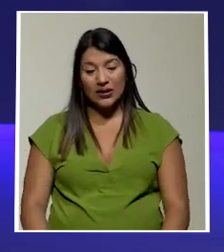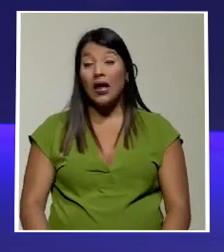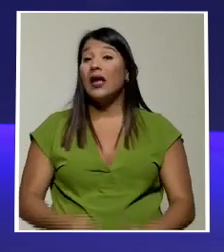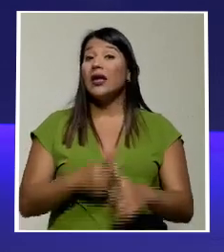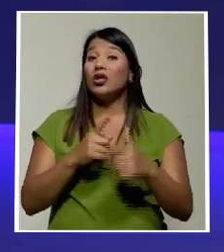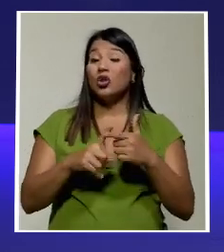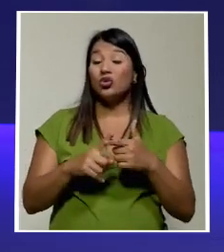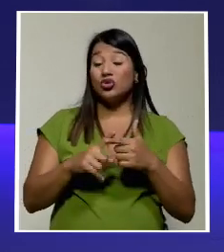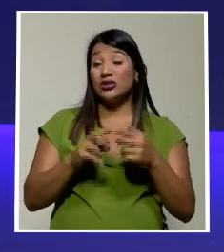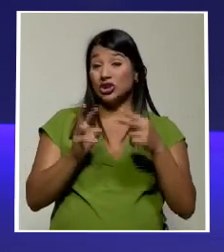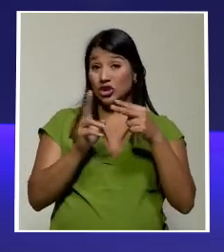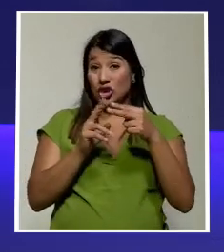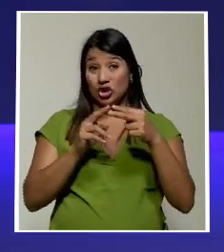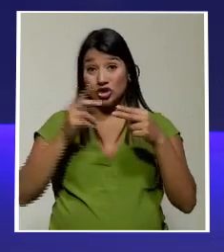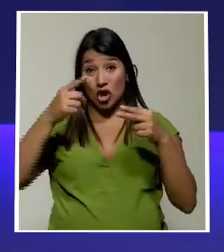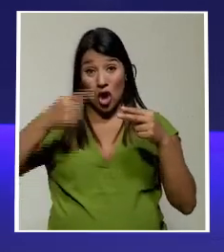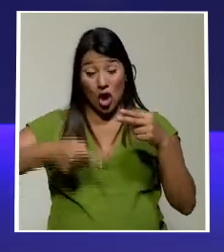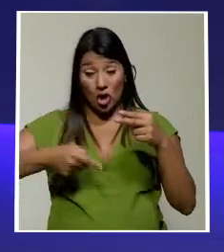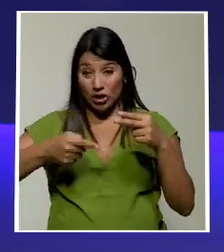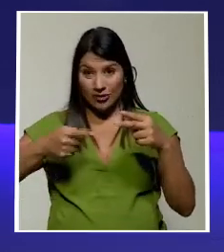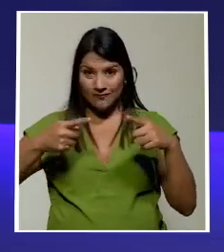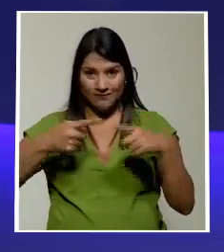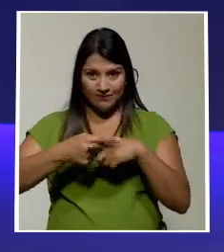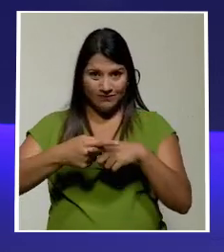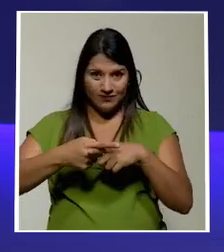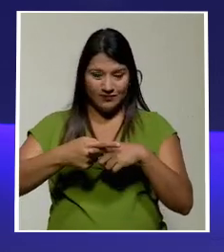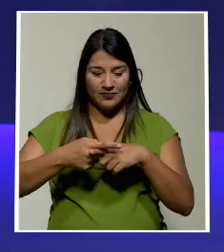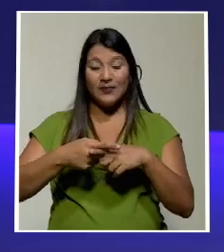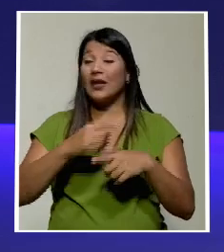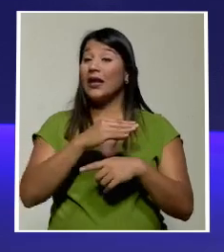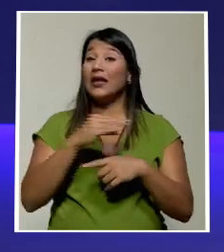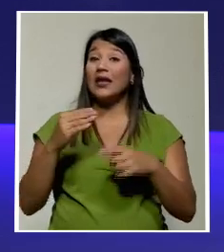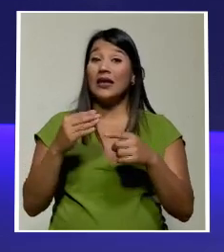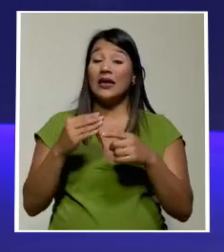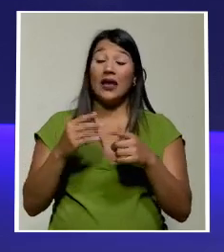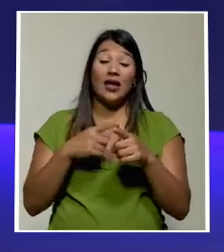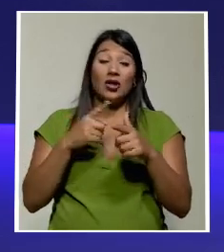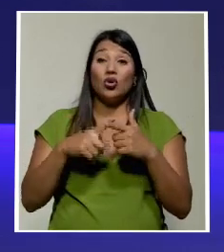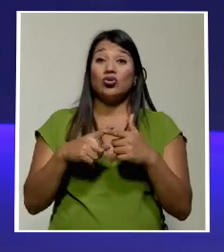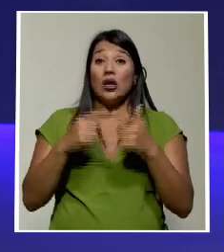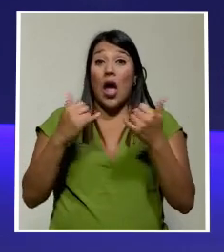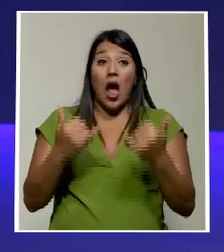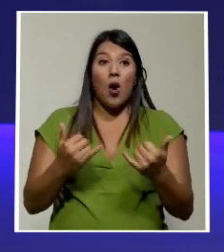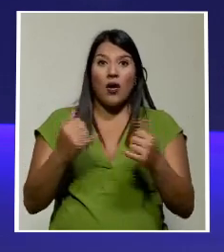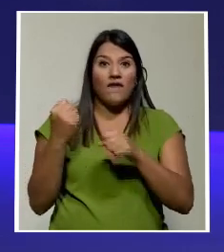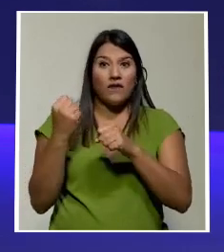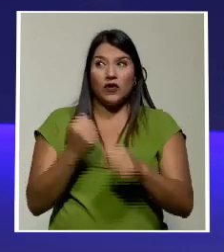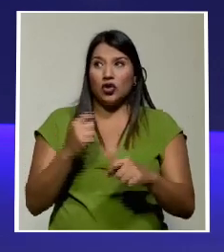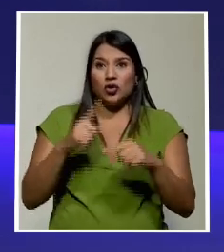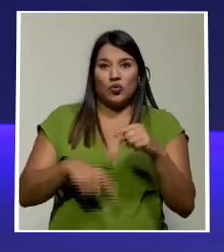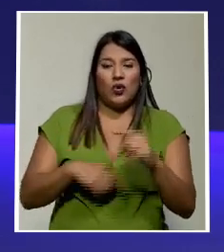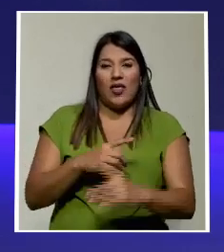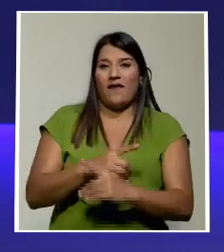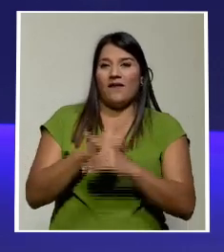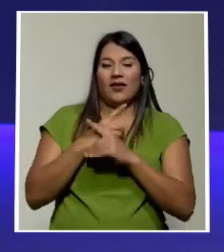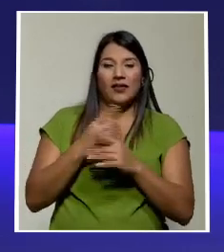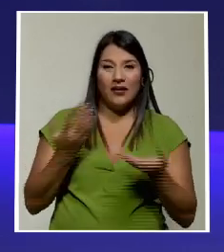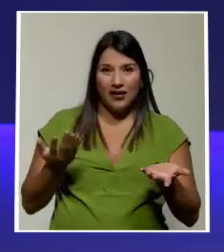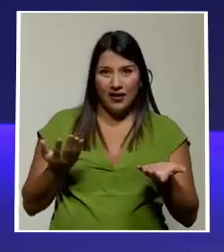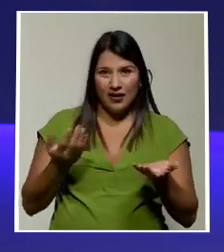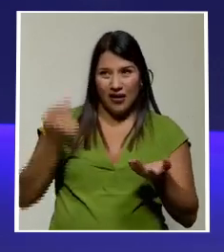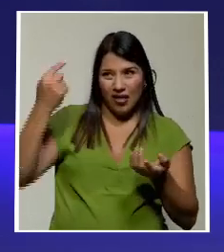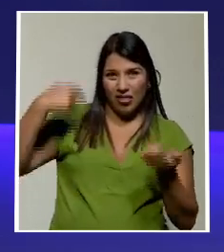dos órdenes en contradicción y en ese caso queda en indefensión la Fundación, puesto que ahorita